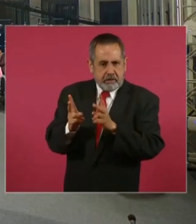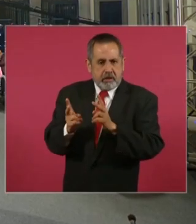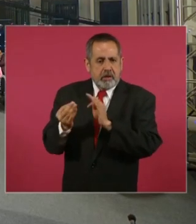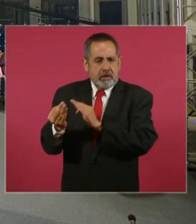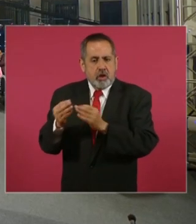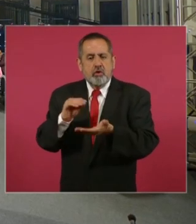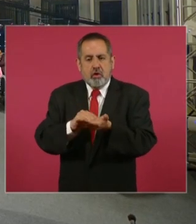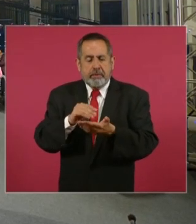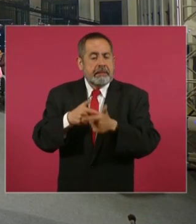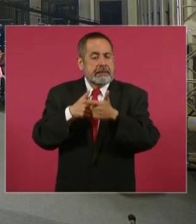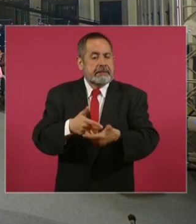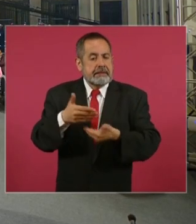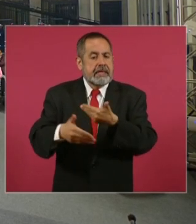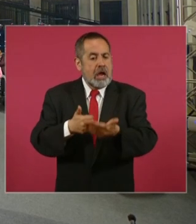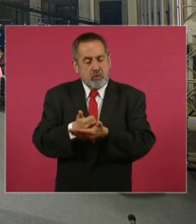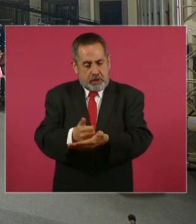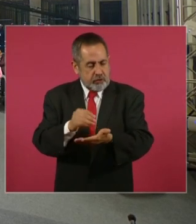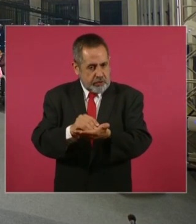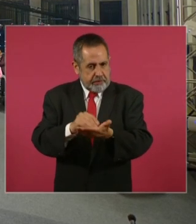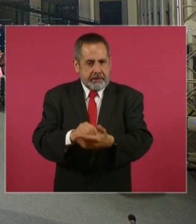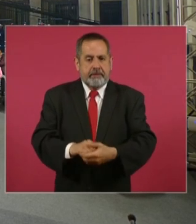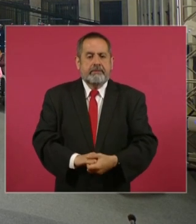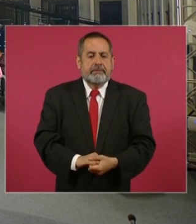seguimos ayudando.